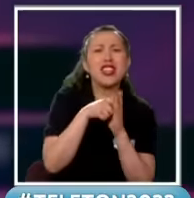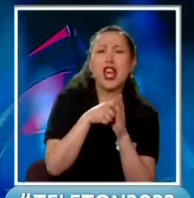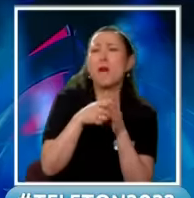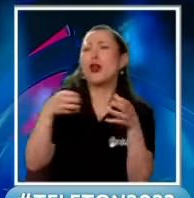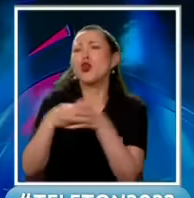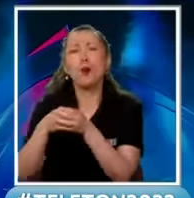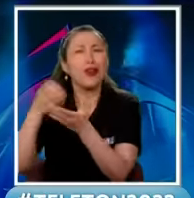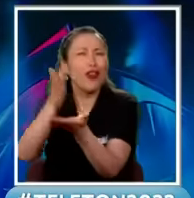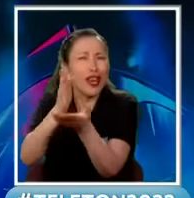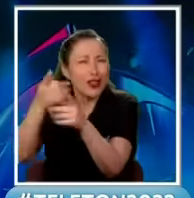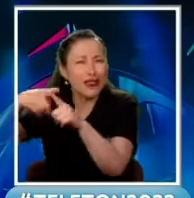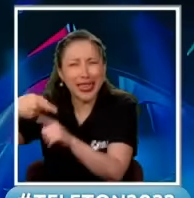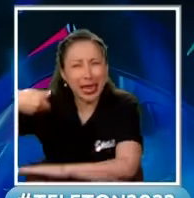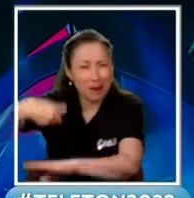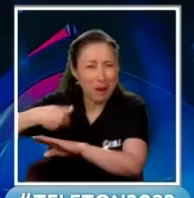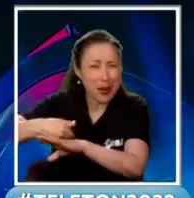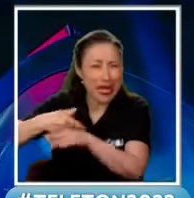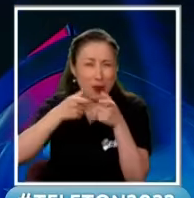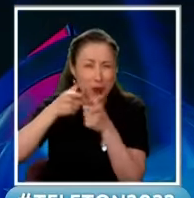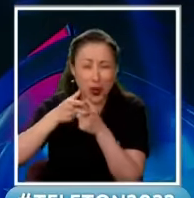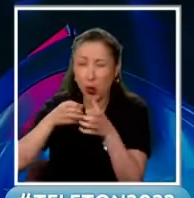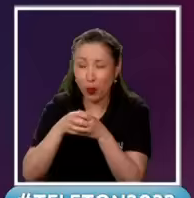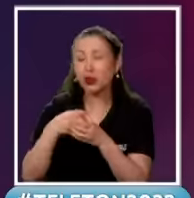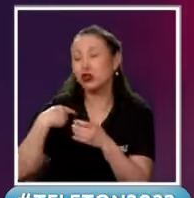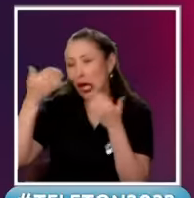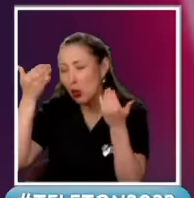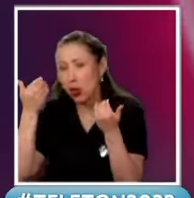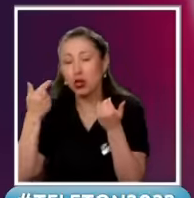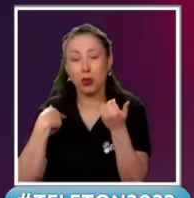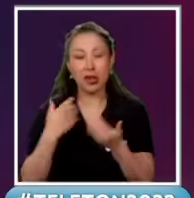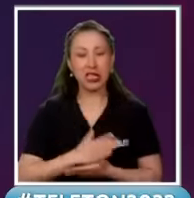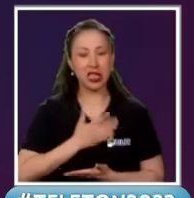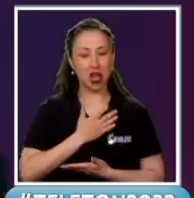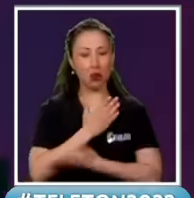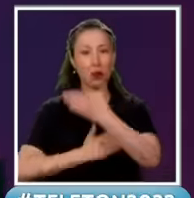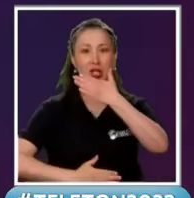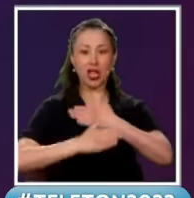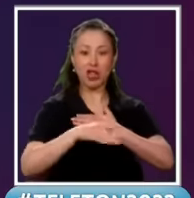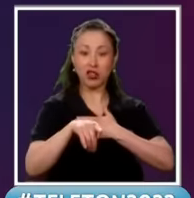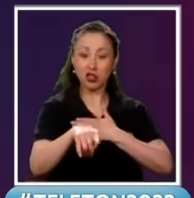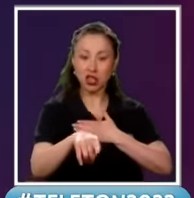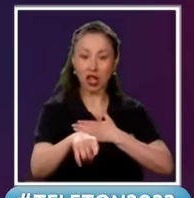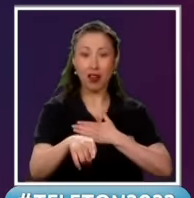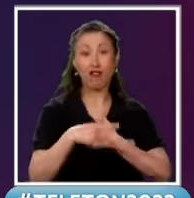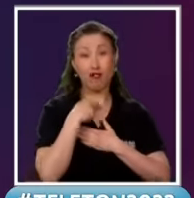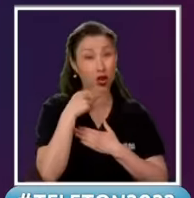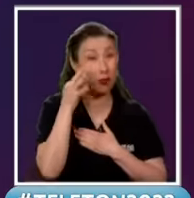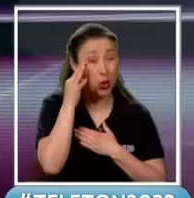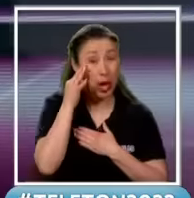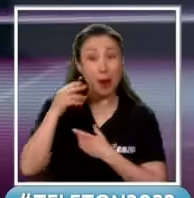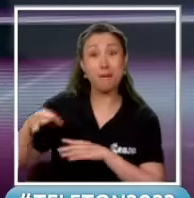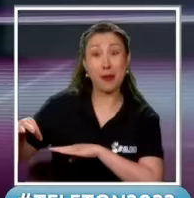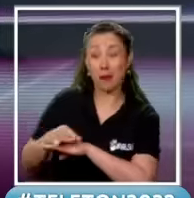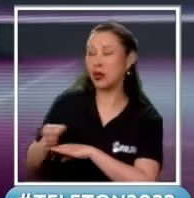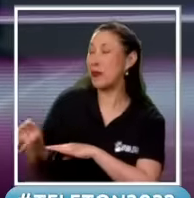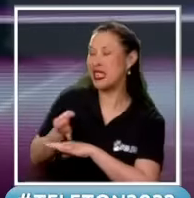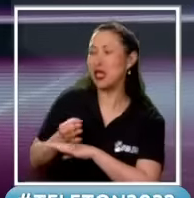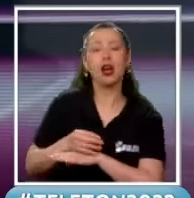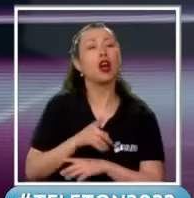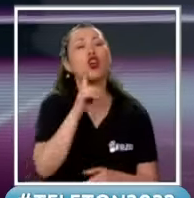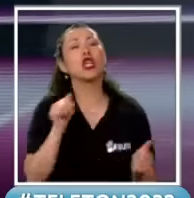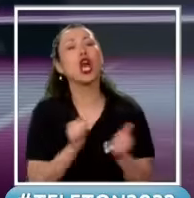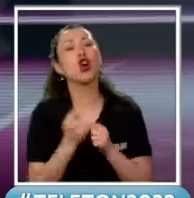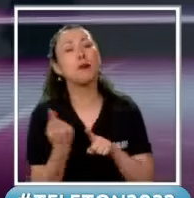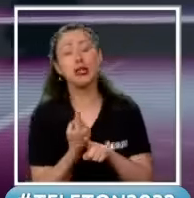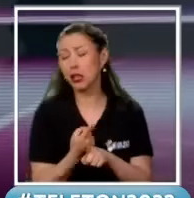Alianza. Me sentía súper protegido. Y como tenía voz femenina, mi señora estaba celosa. ¿Con quién estáis hablando? Con